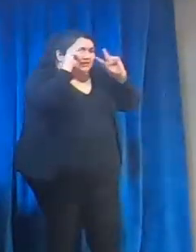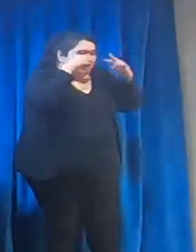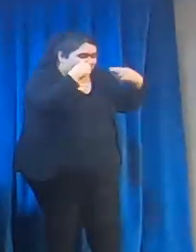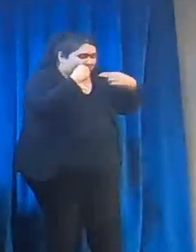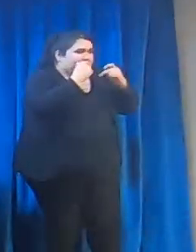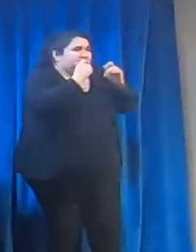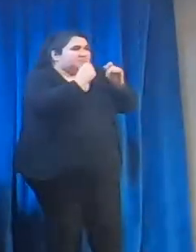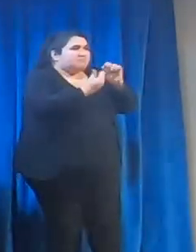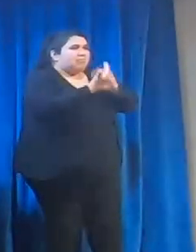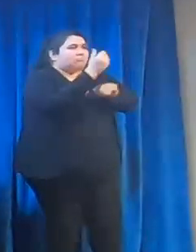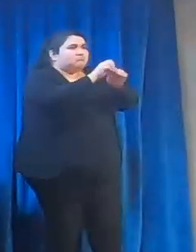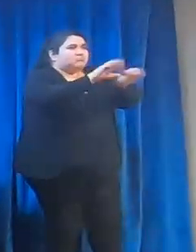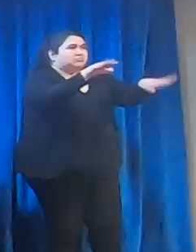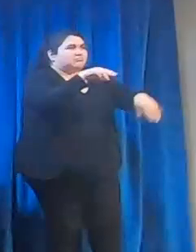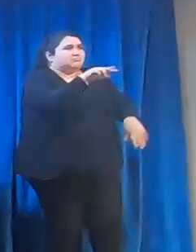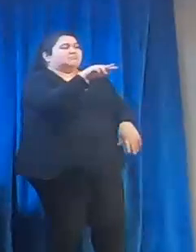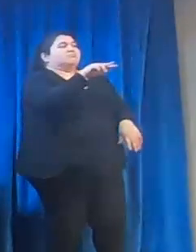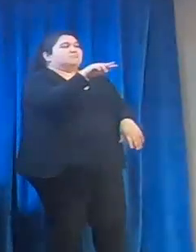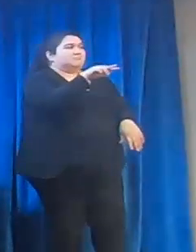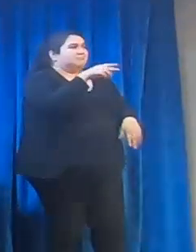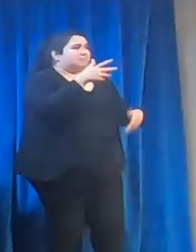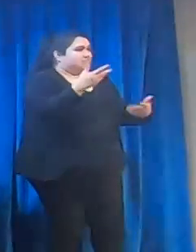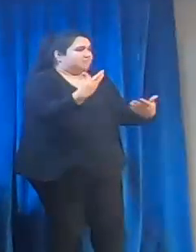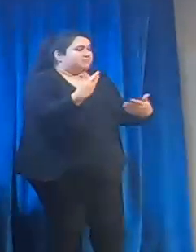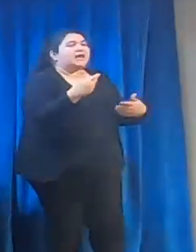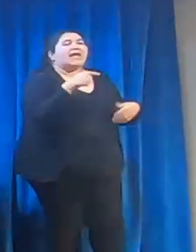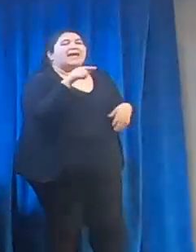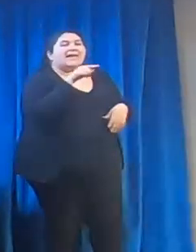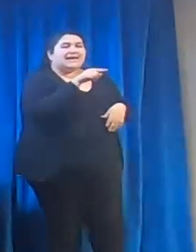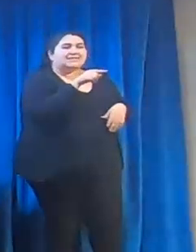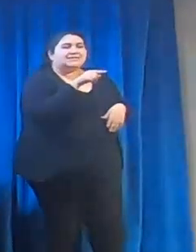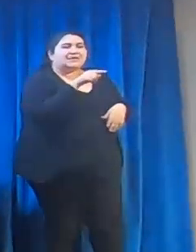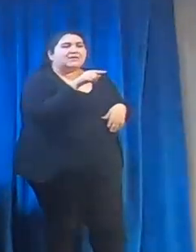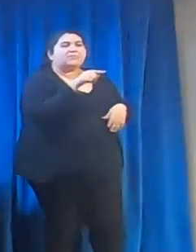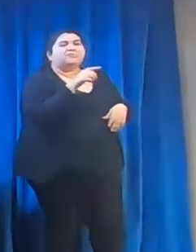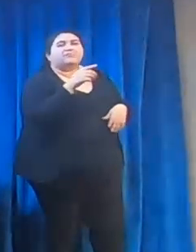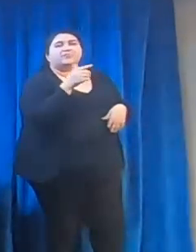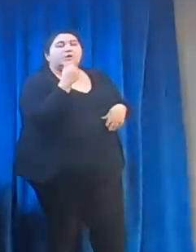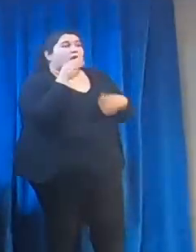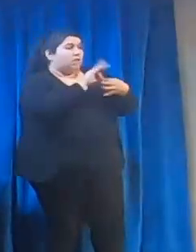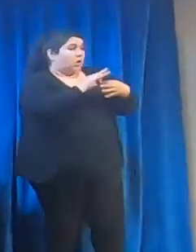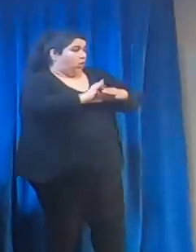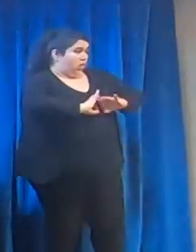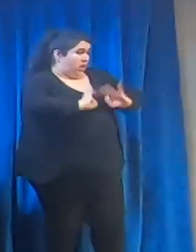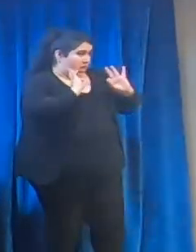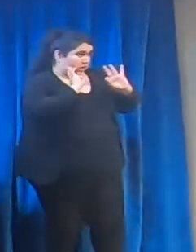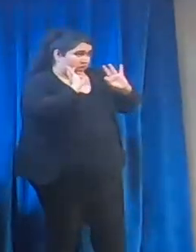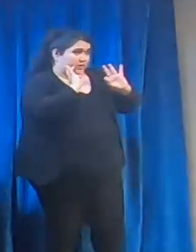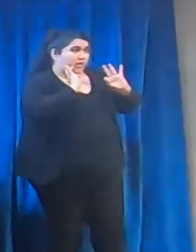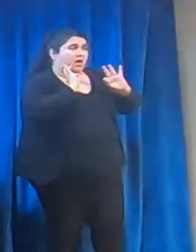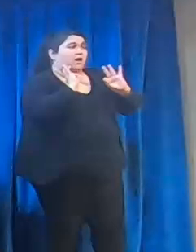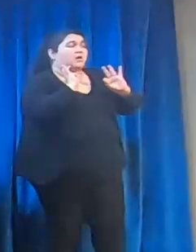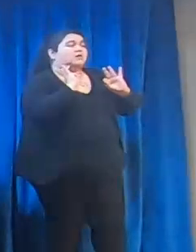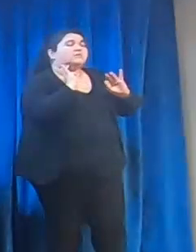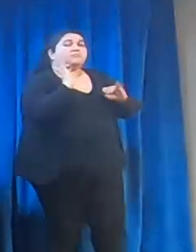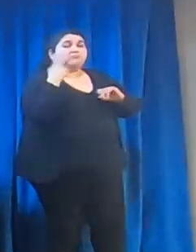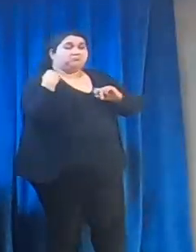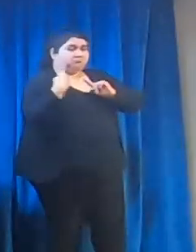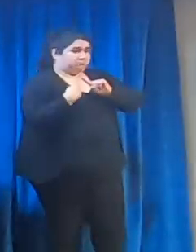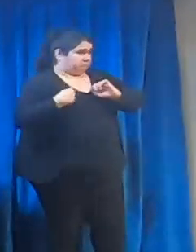expuesto ante todos los que están acá, sin haber tenido un vínculo de diversión